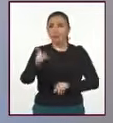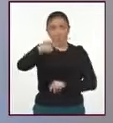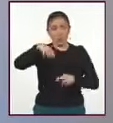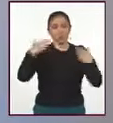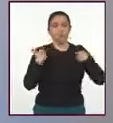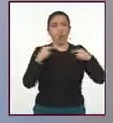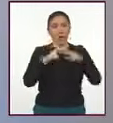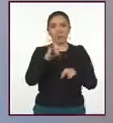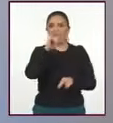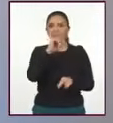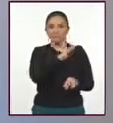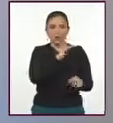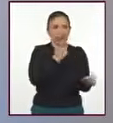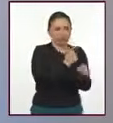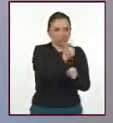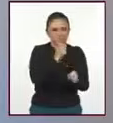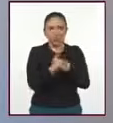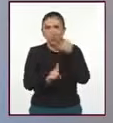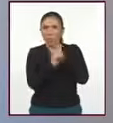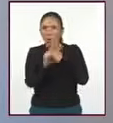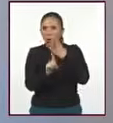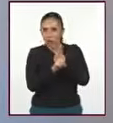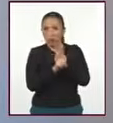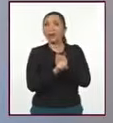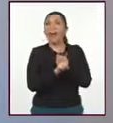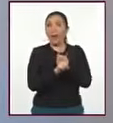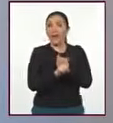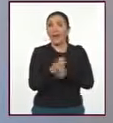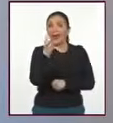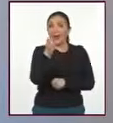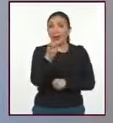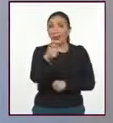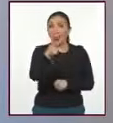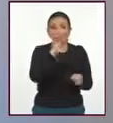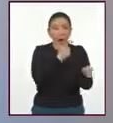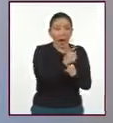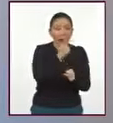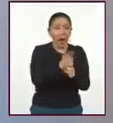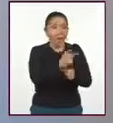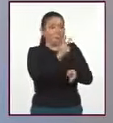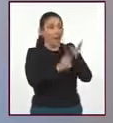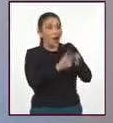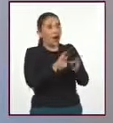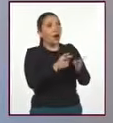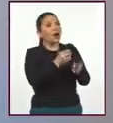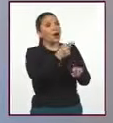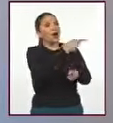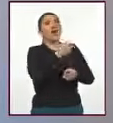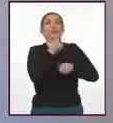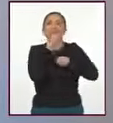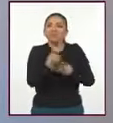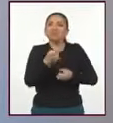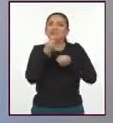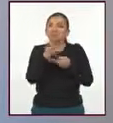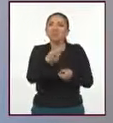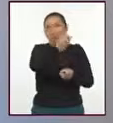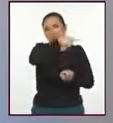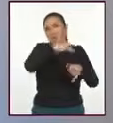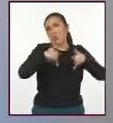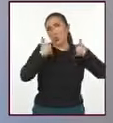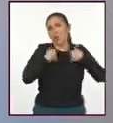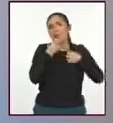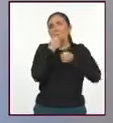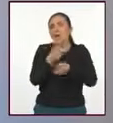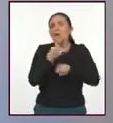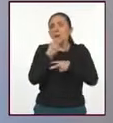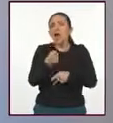problemas, situaciones de riesgo, y que también es a partir de esas conversaciones, de la apertura que pueden tener los docentes, que se hace